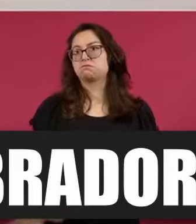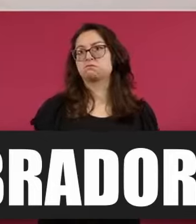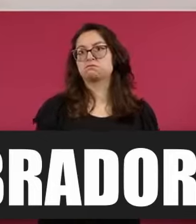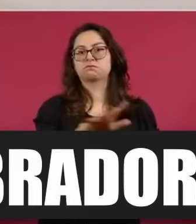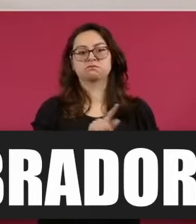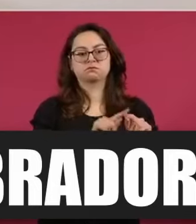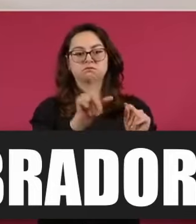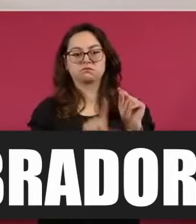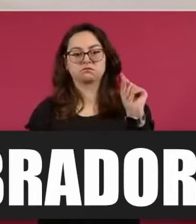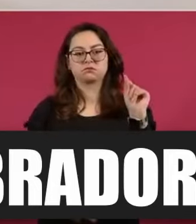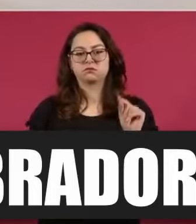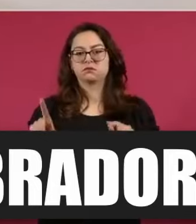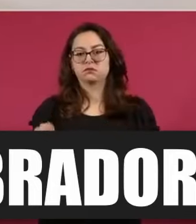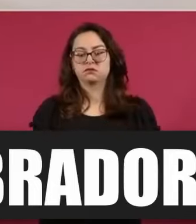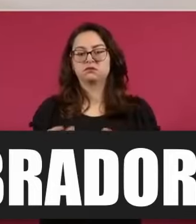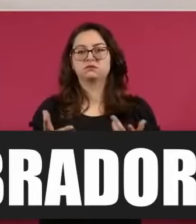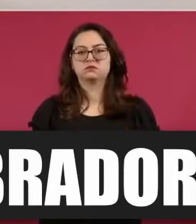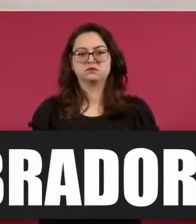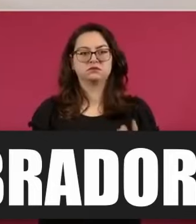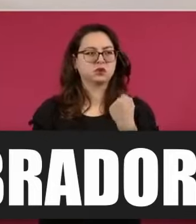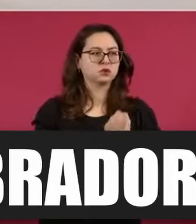inseguridad en extorsión,